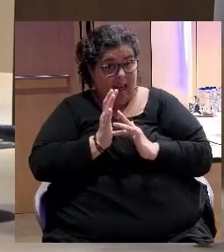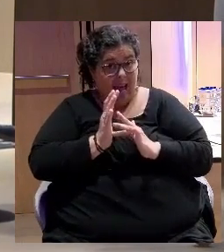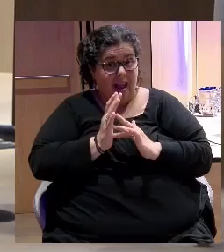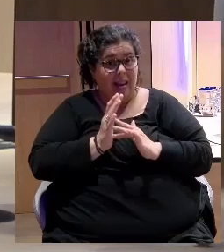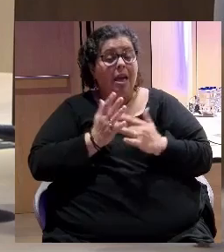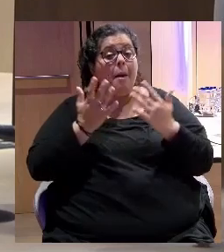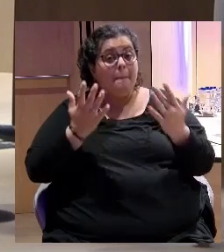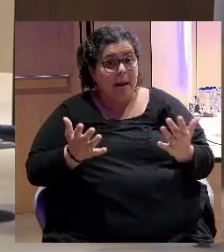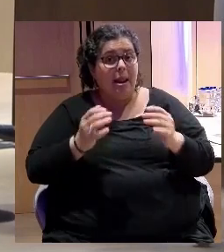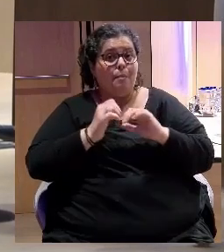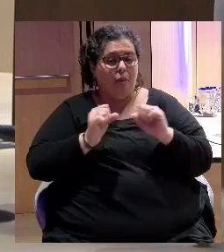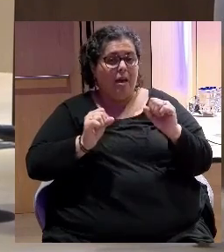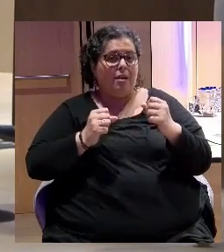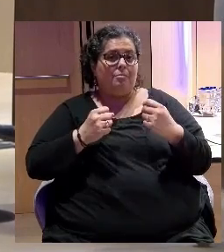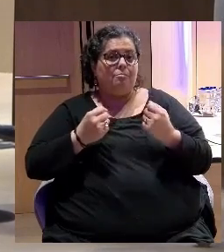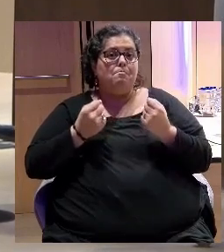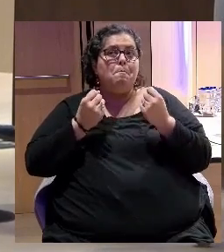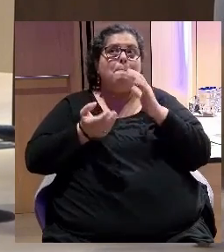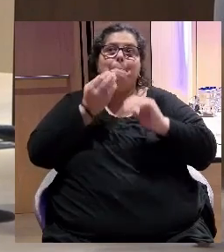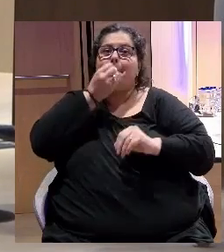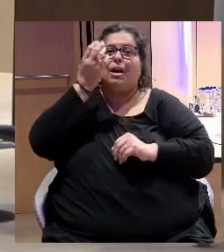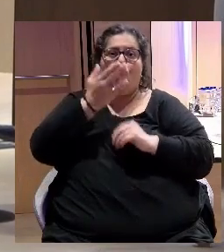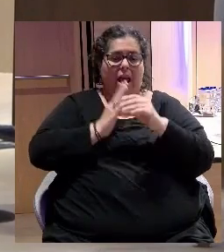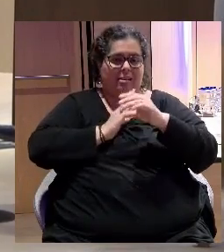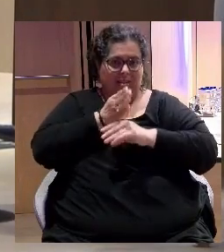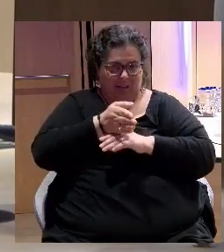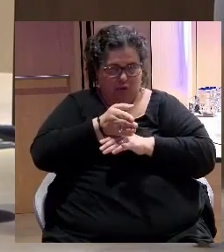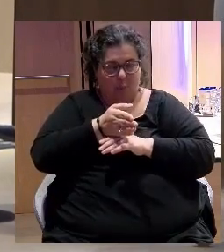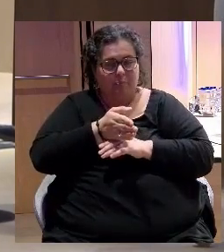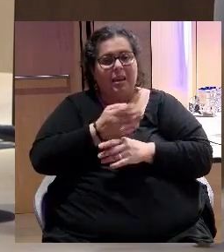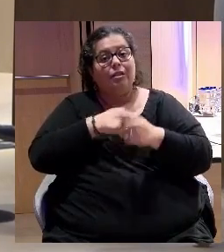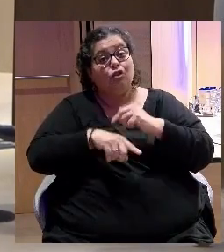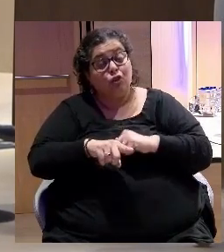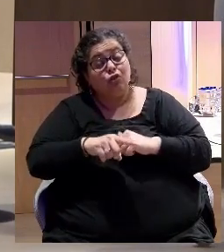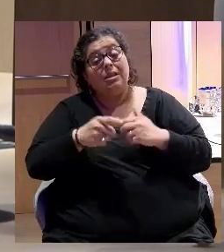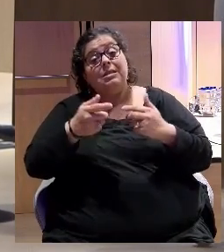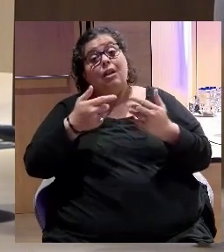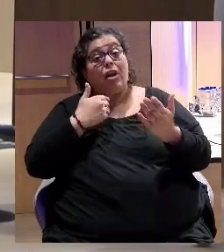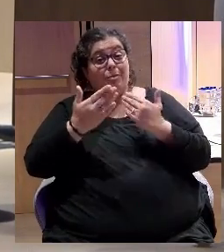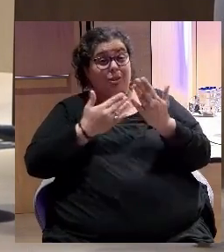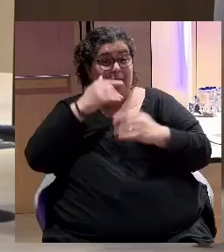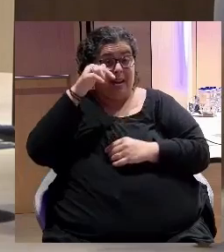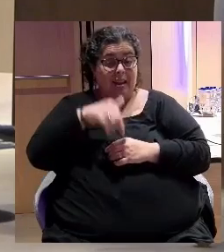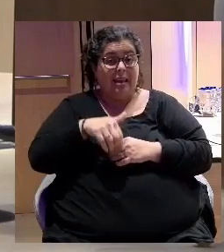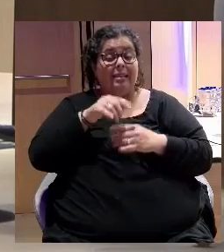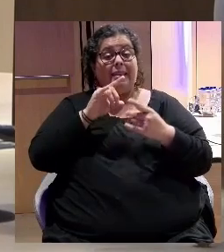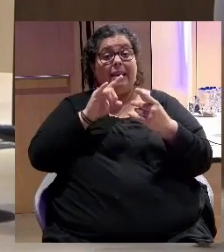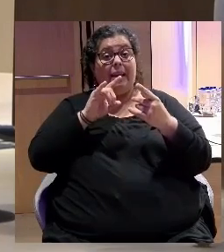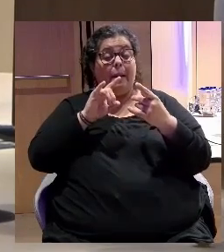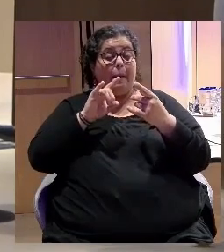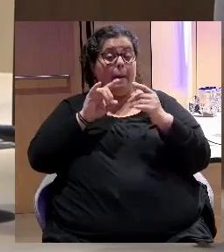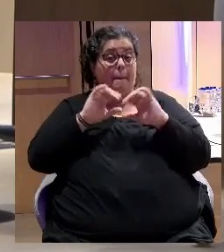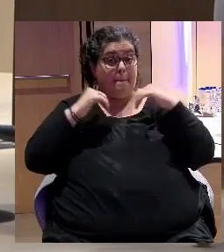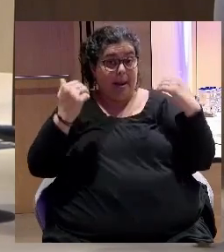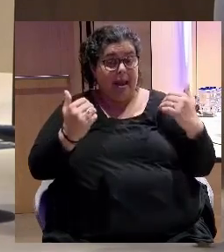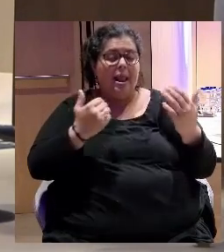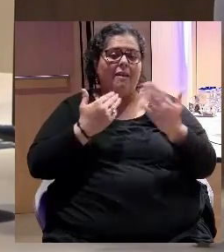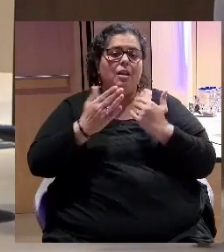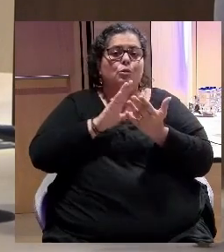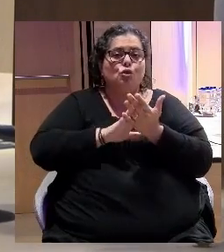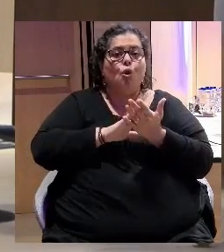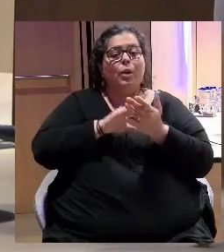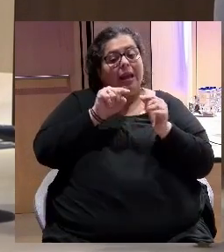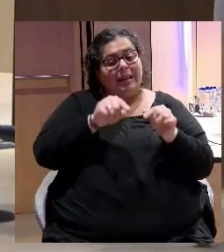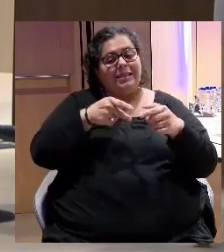justamente potenciar el acceso. Y justamente de lo que vamos a estar hablando en este panel es de esas